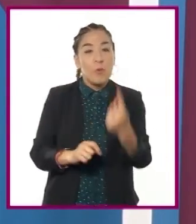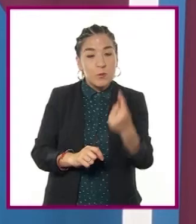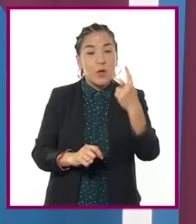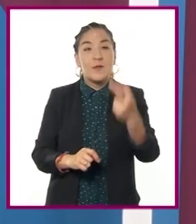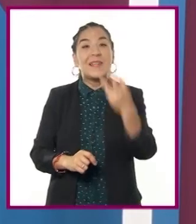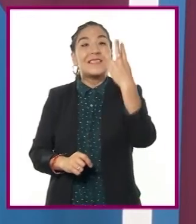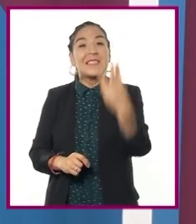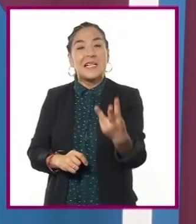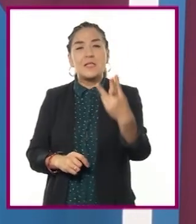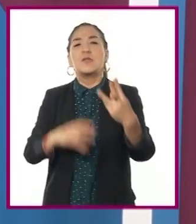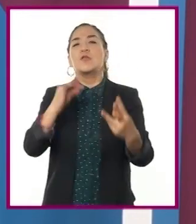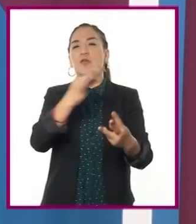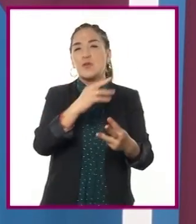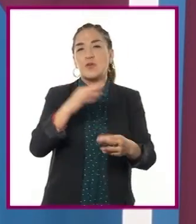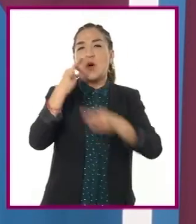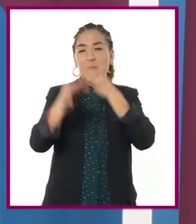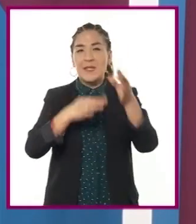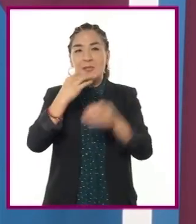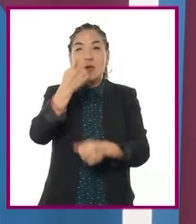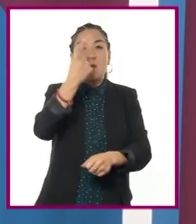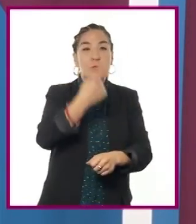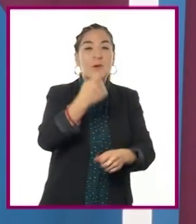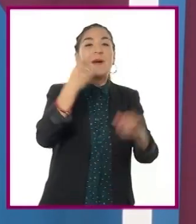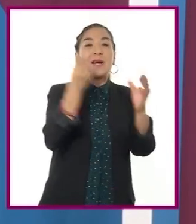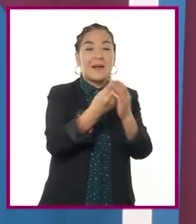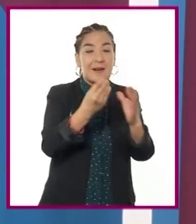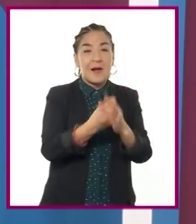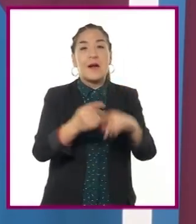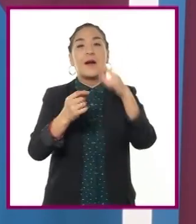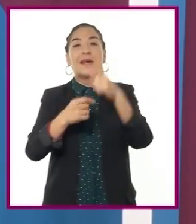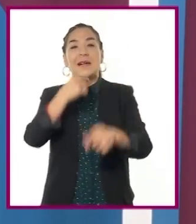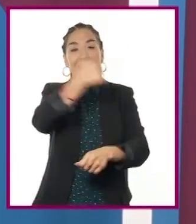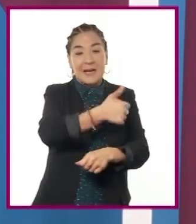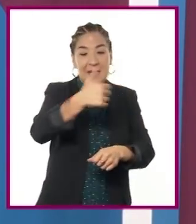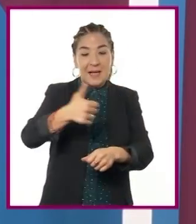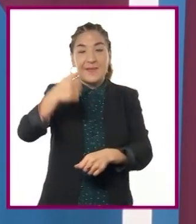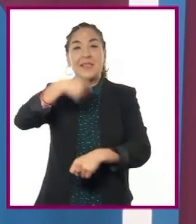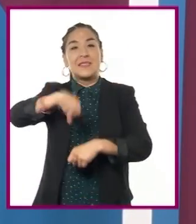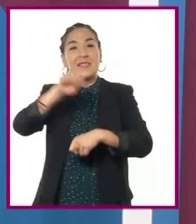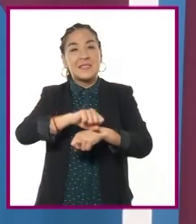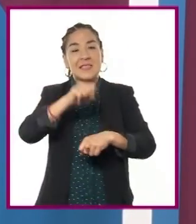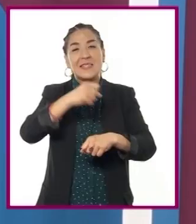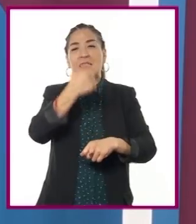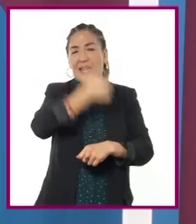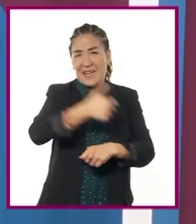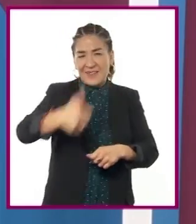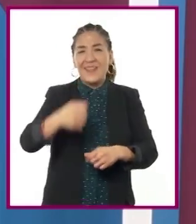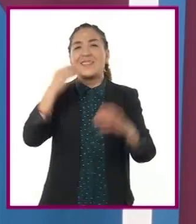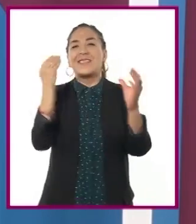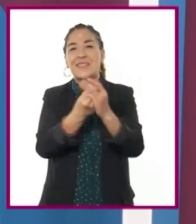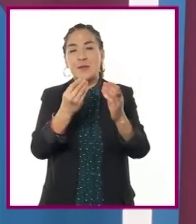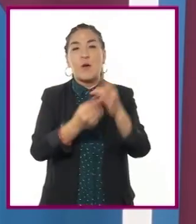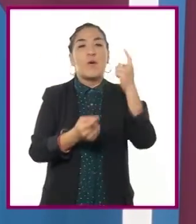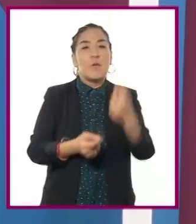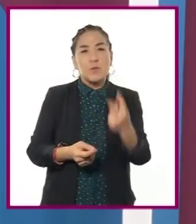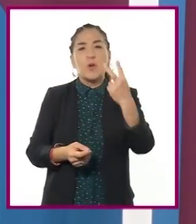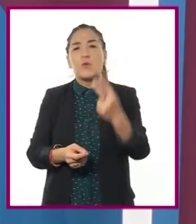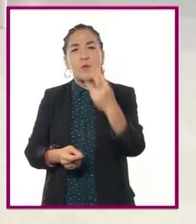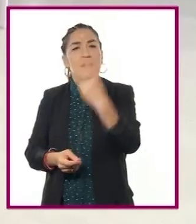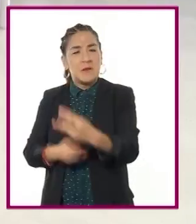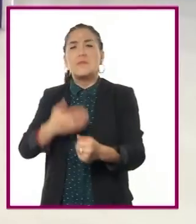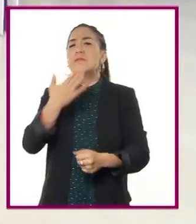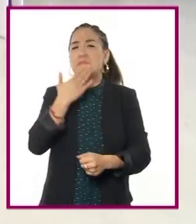3 noticias, una por cada sesión. O si consideran que pueden elaborar más de una, adelante, pueden